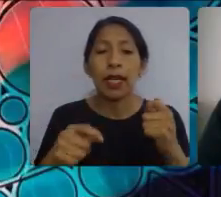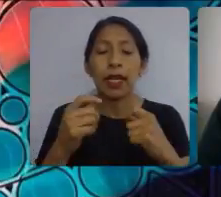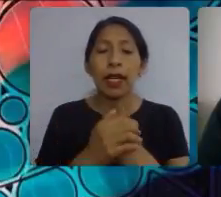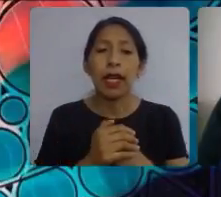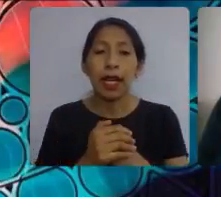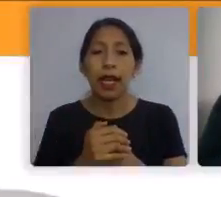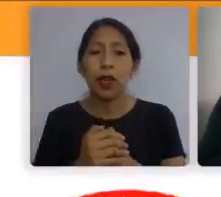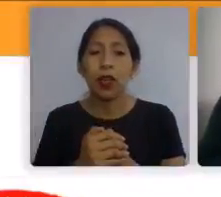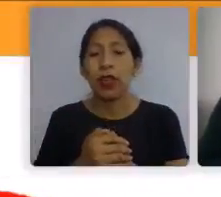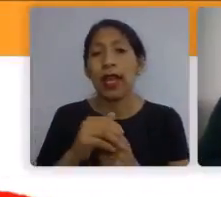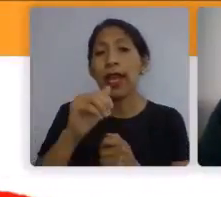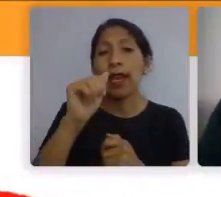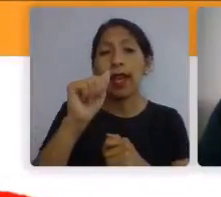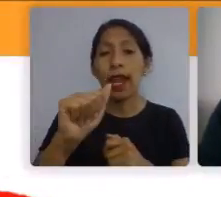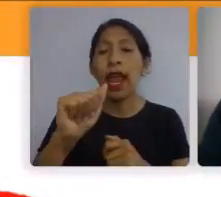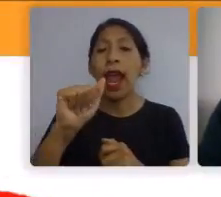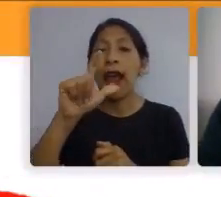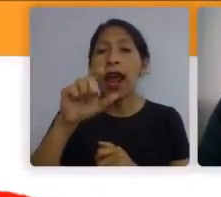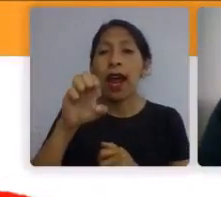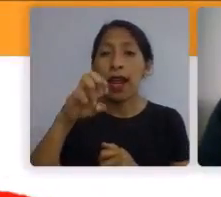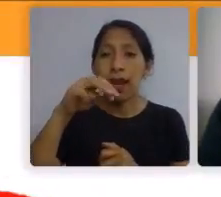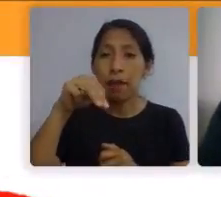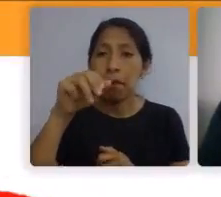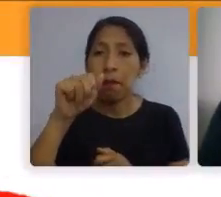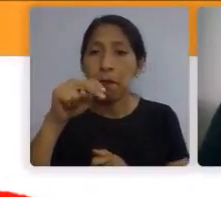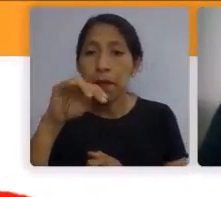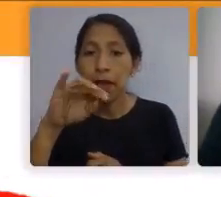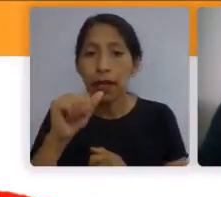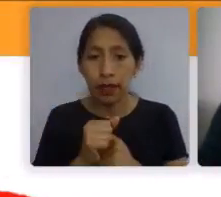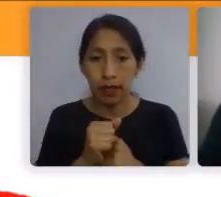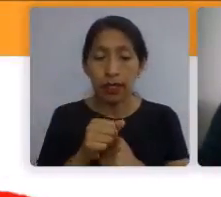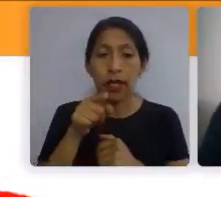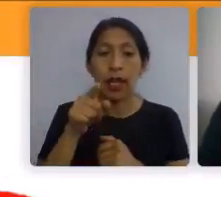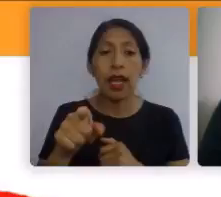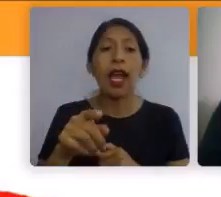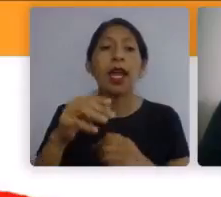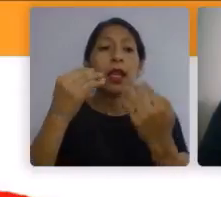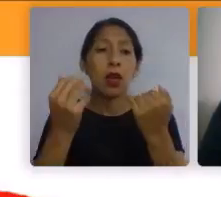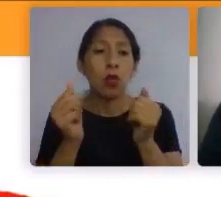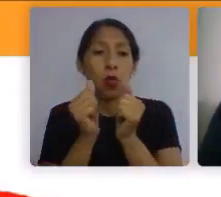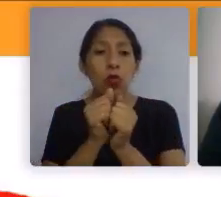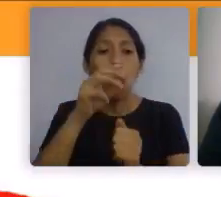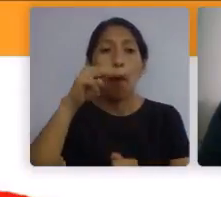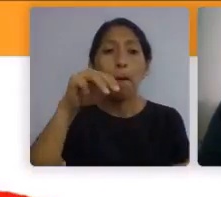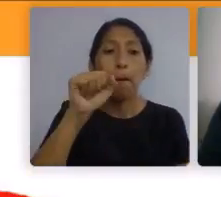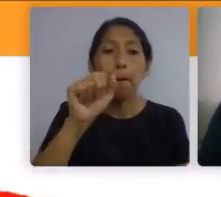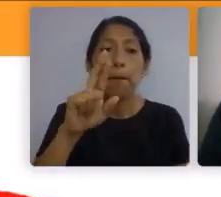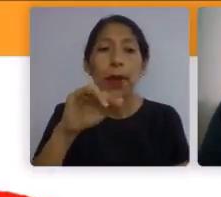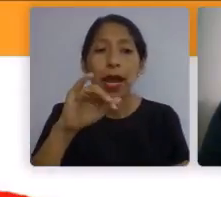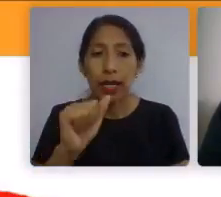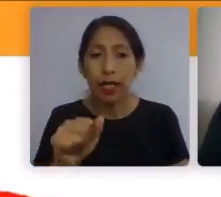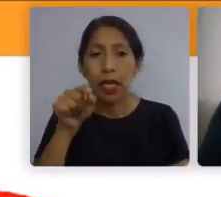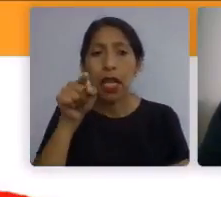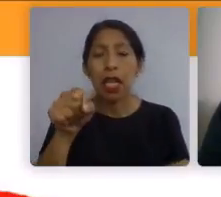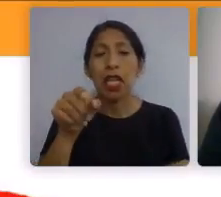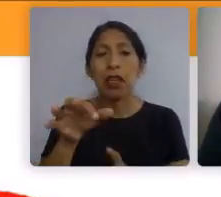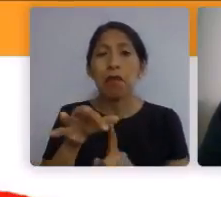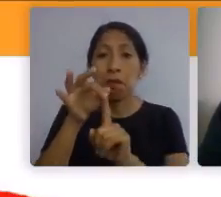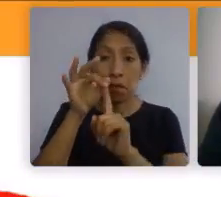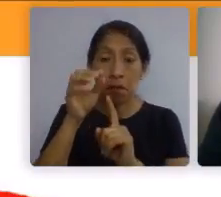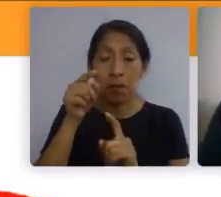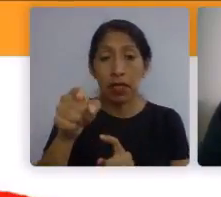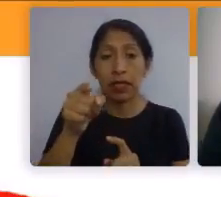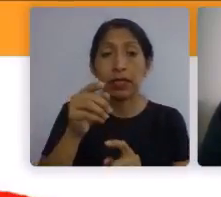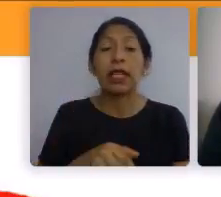esto nos va a acompañar María José Rosas y María Isabel Rodríguez. María José se desempeña como especialista en inteligencia de